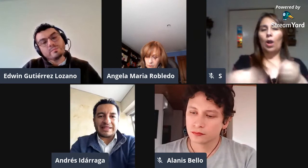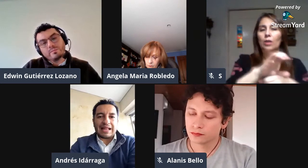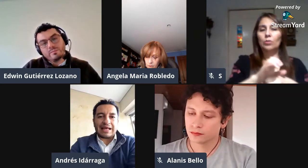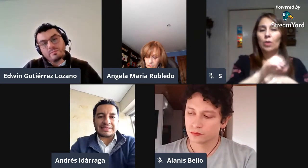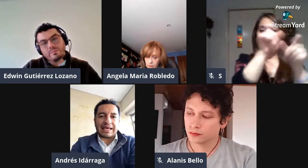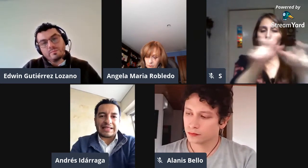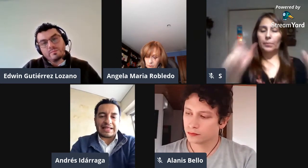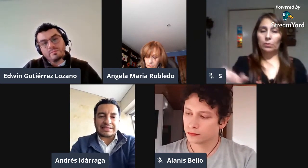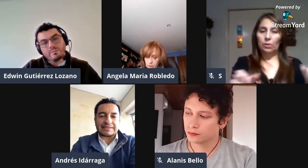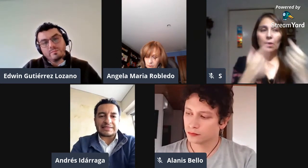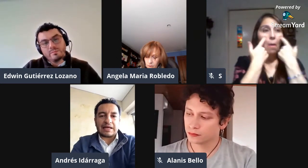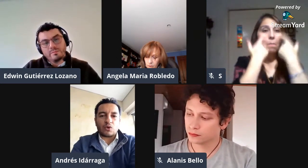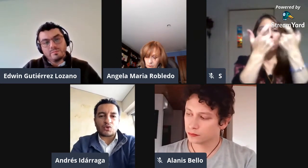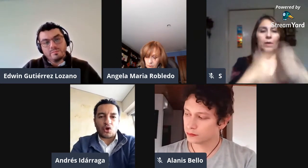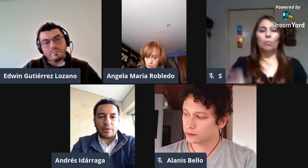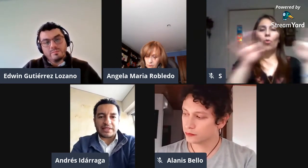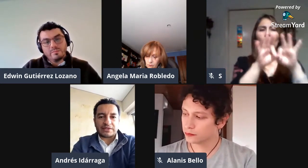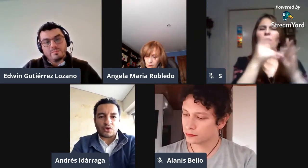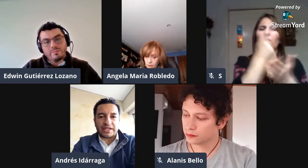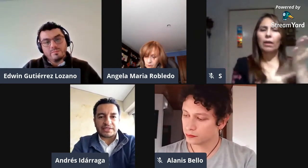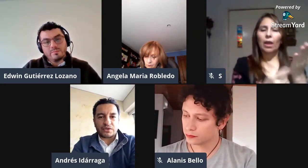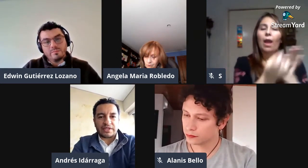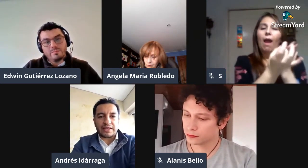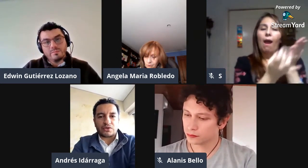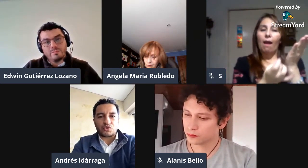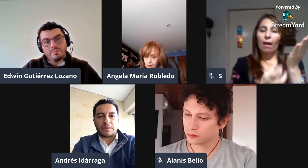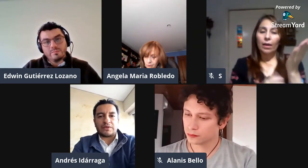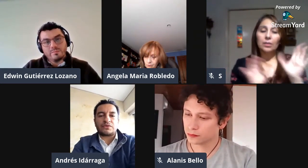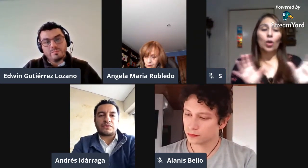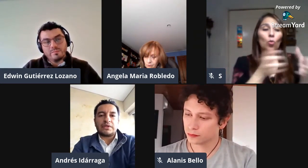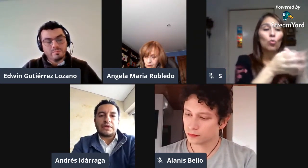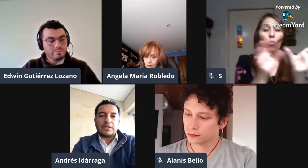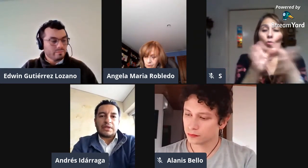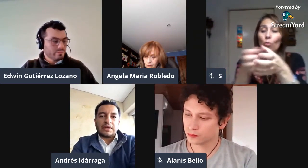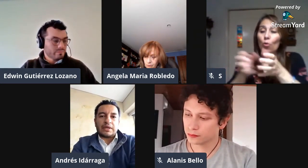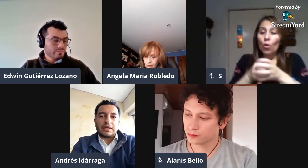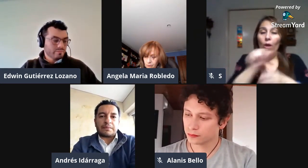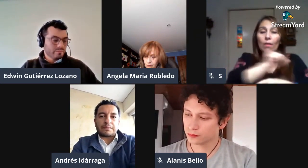no solamente las agendas autónomas de las organizaciones de derechos humanos,